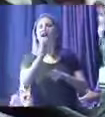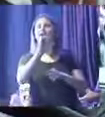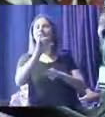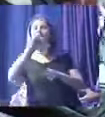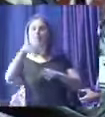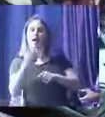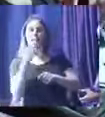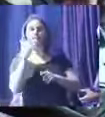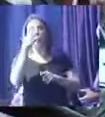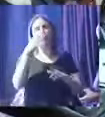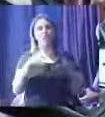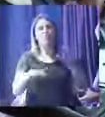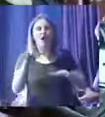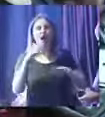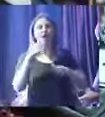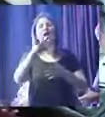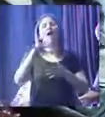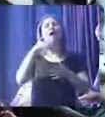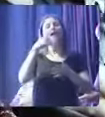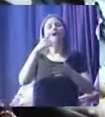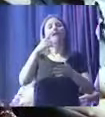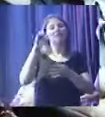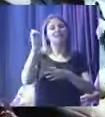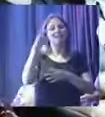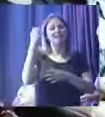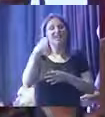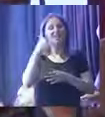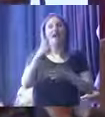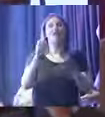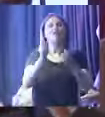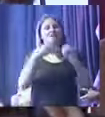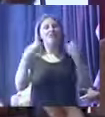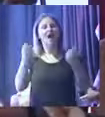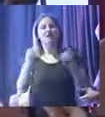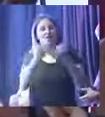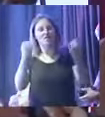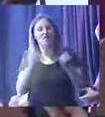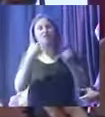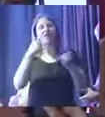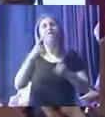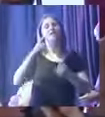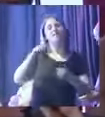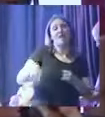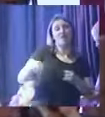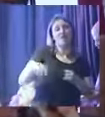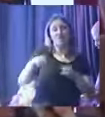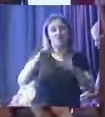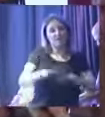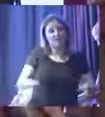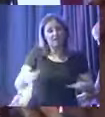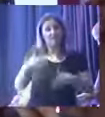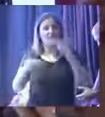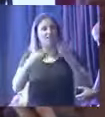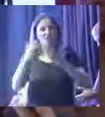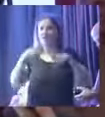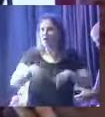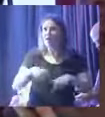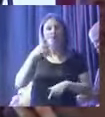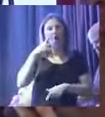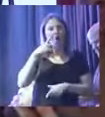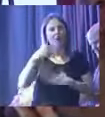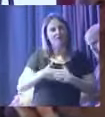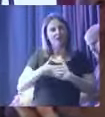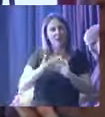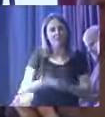Es la ciudad de las sirenas del diario El Día, de Maroñas, de los niños cantores. Acá conocimos el amor, acá